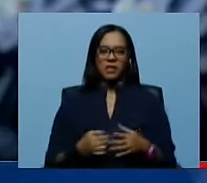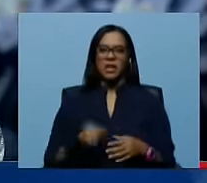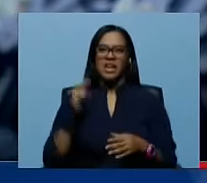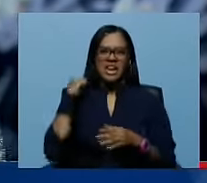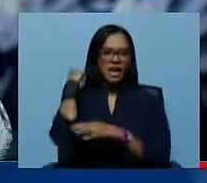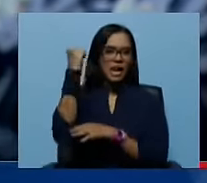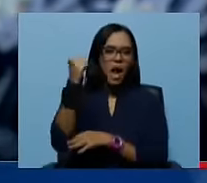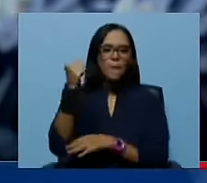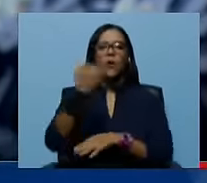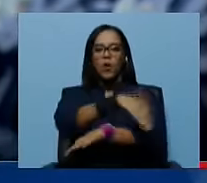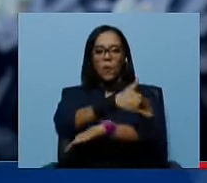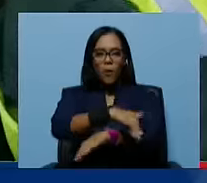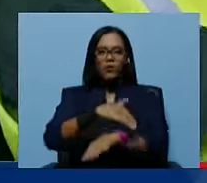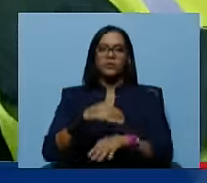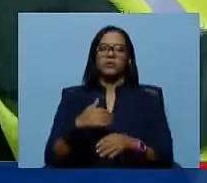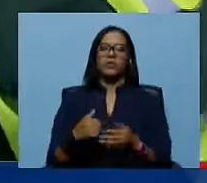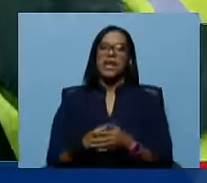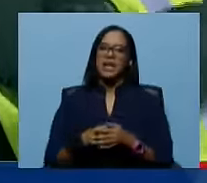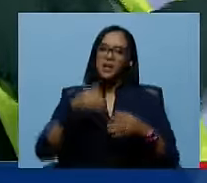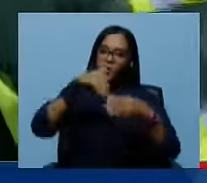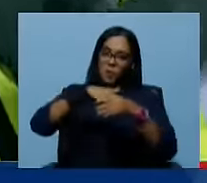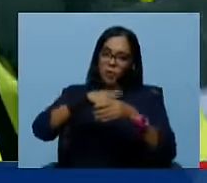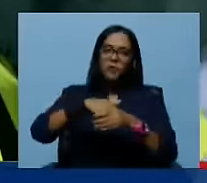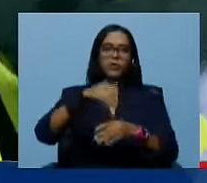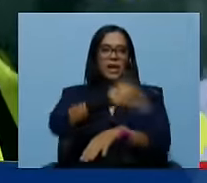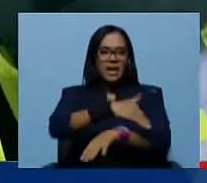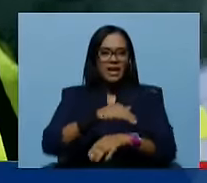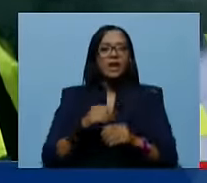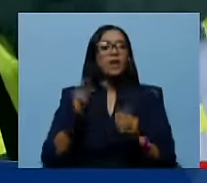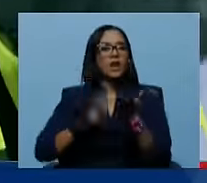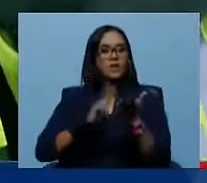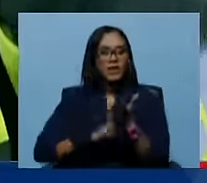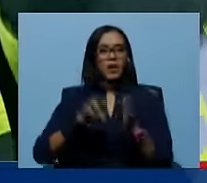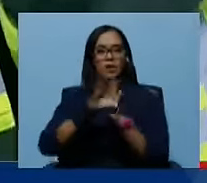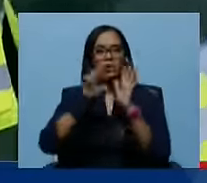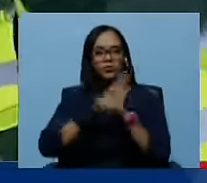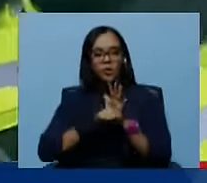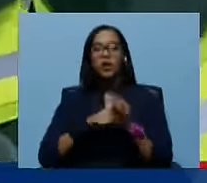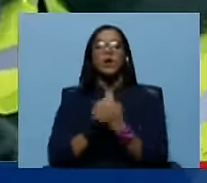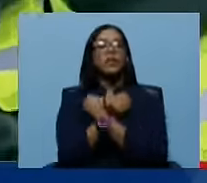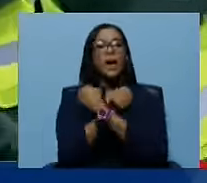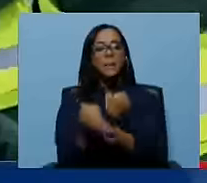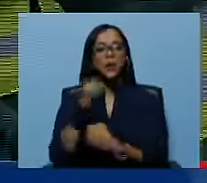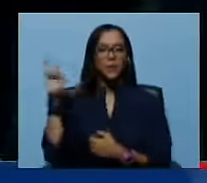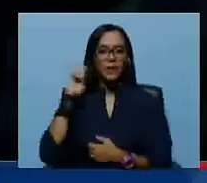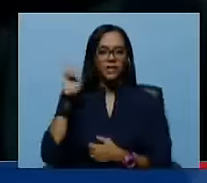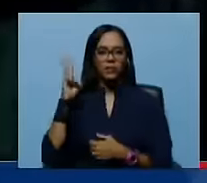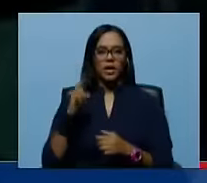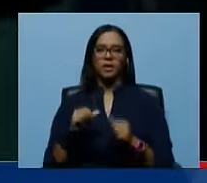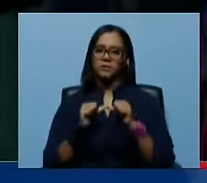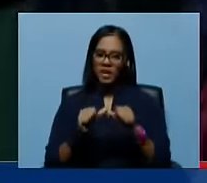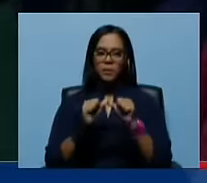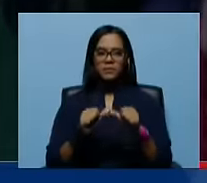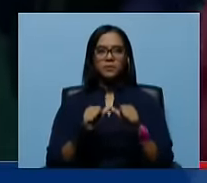Y debemos seguir derrotándolos con la verdad, con la Constitución, con el amor por Venezuela.